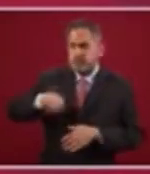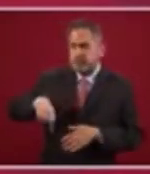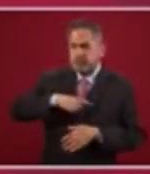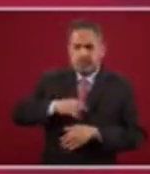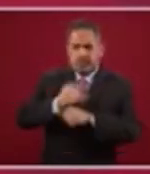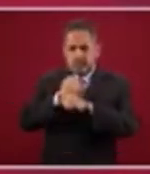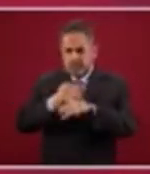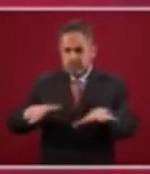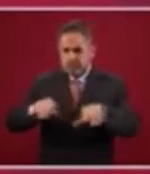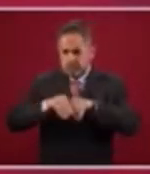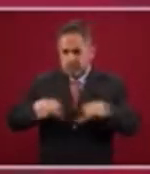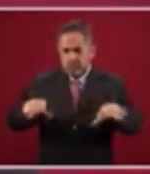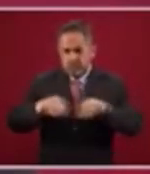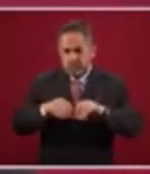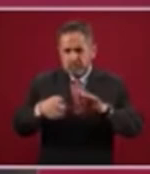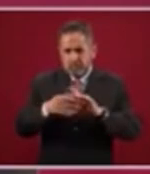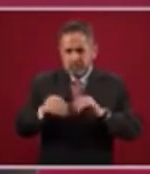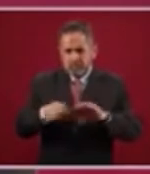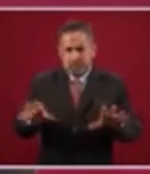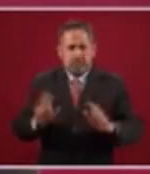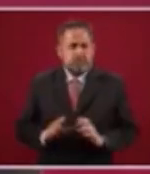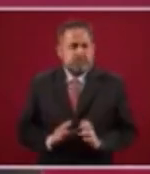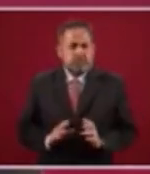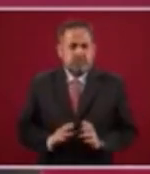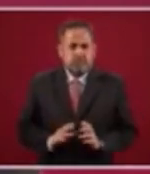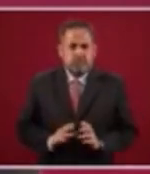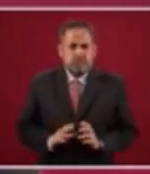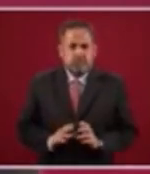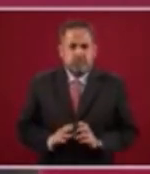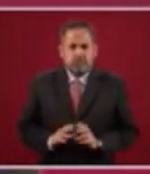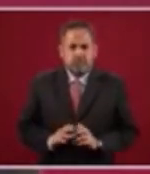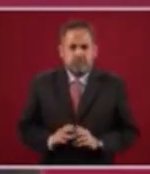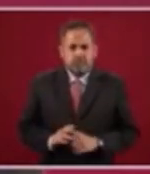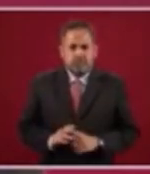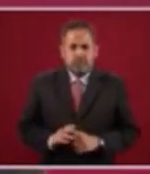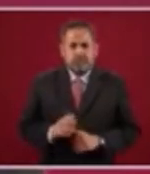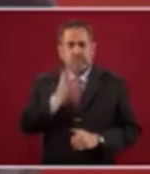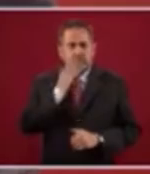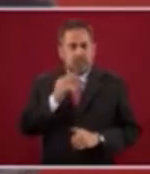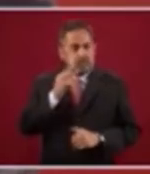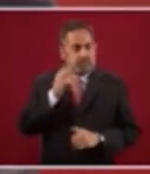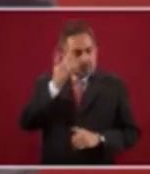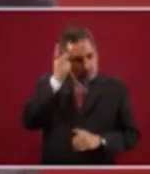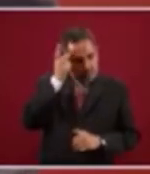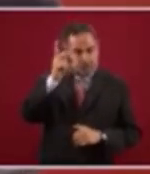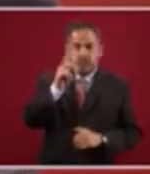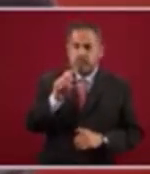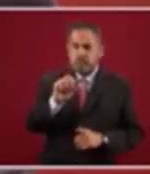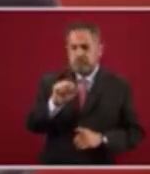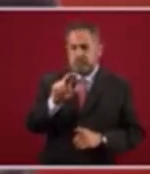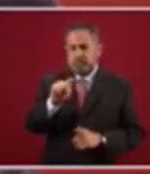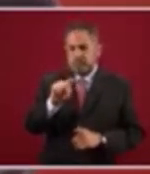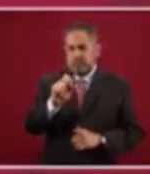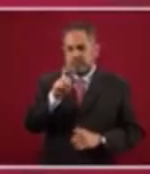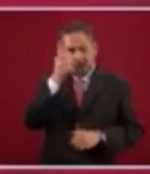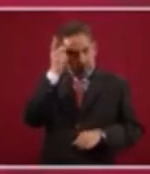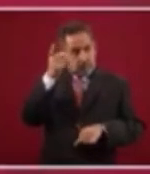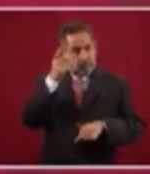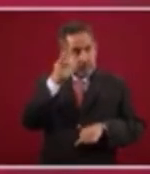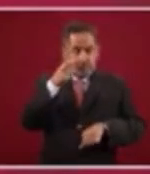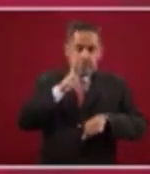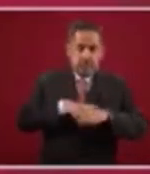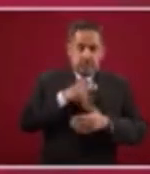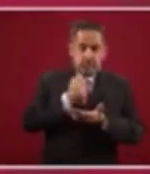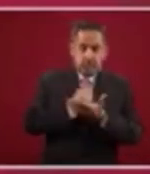informar. Y no hay derecho de autor, en el caso nuestro.